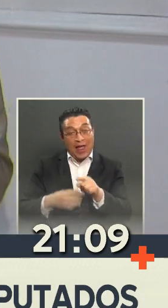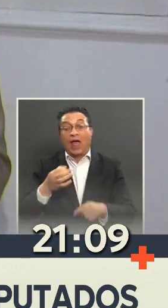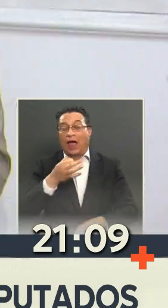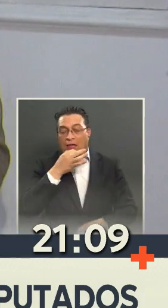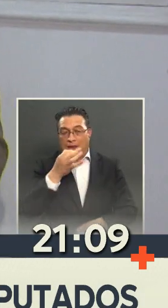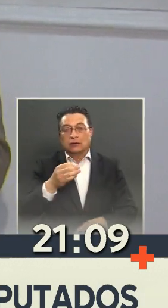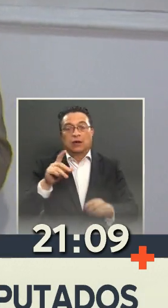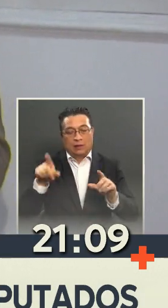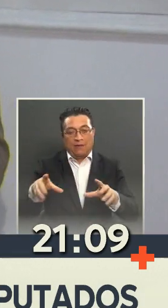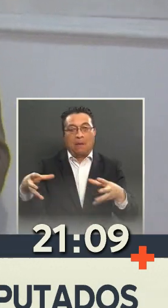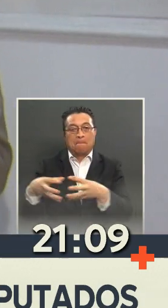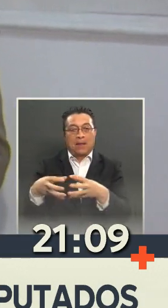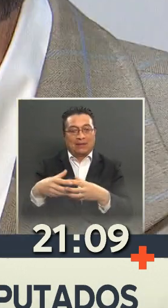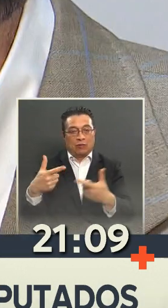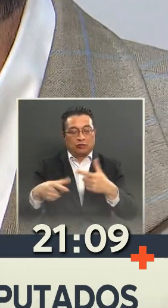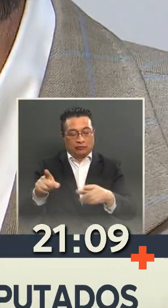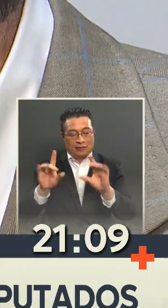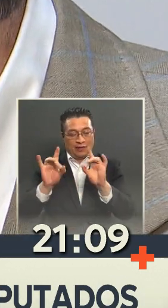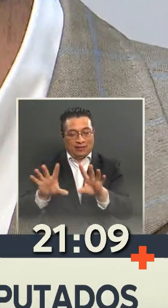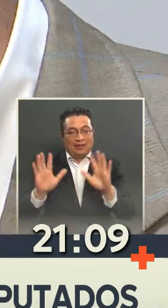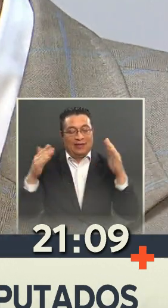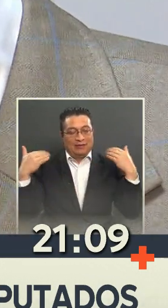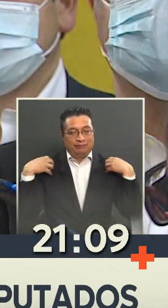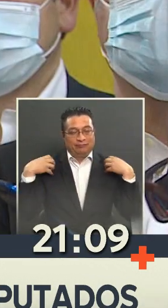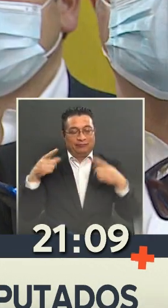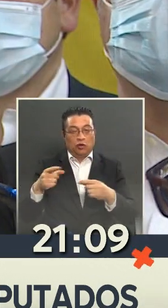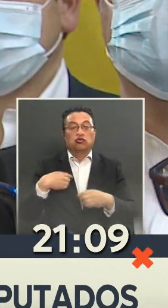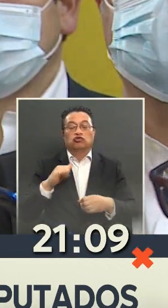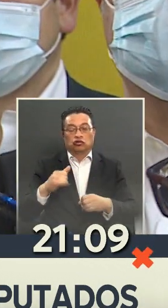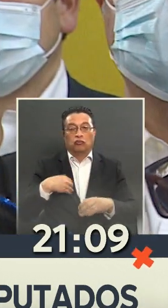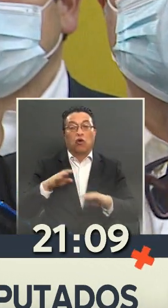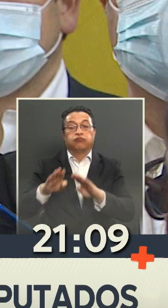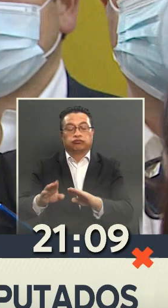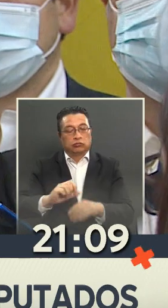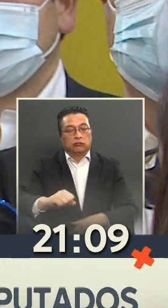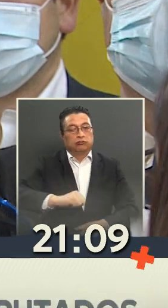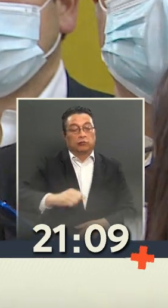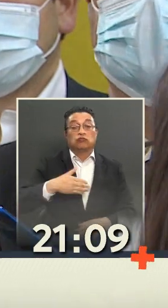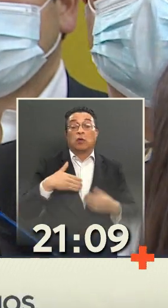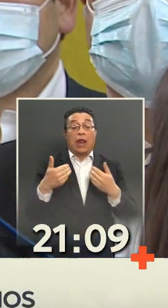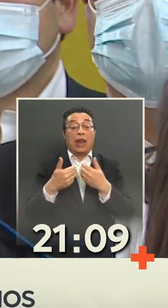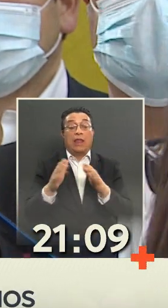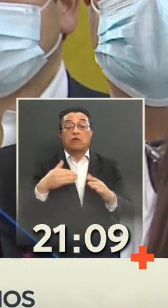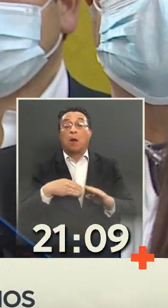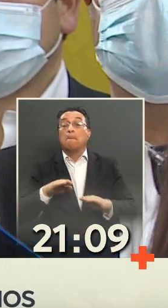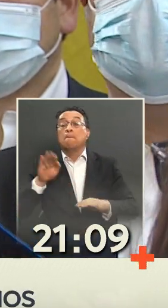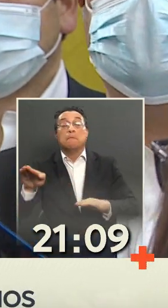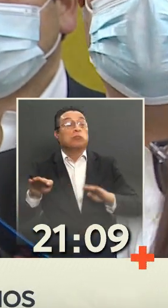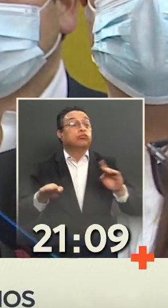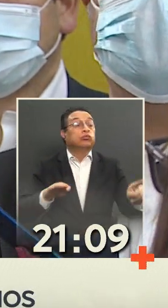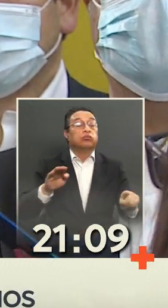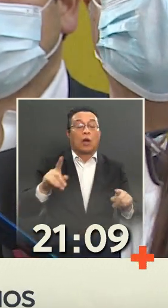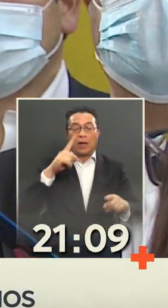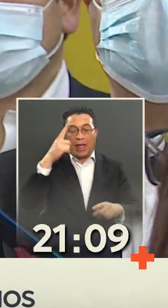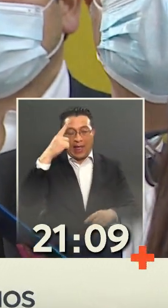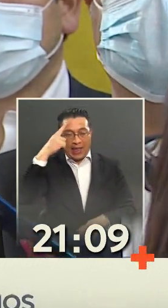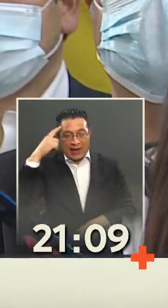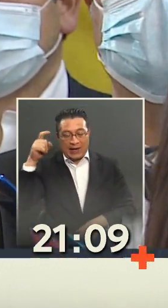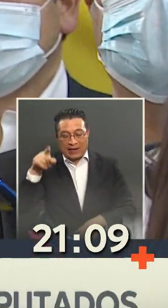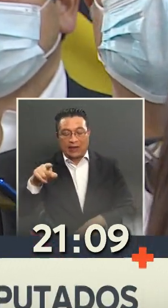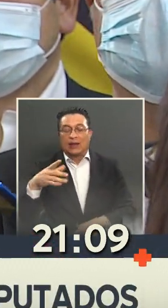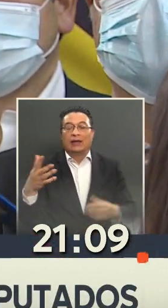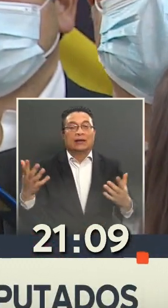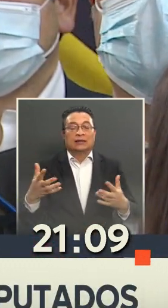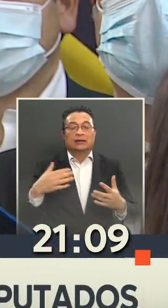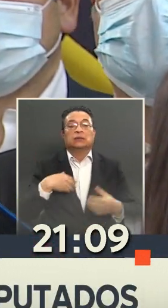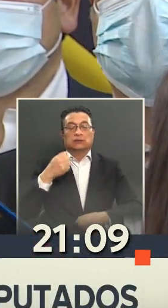los partidos, aunque anunció que restringirá su apoyo. No siempre va a ser libre de apoyar más o apoyar menos a aquellos que creen que básicamente están